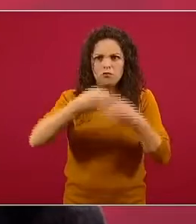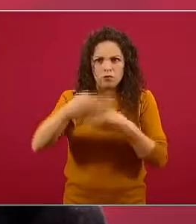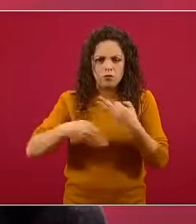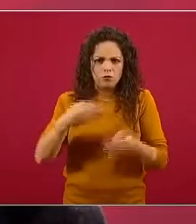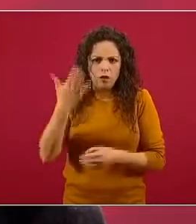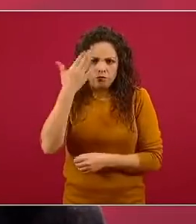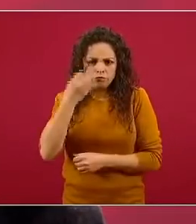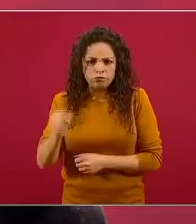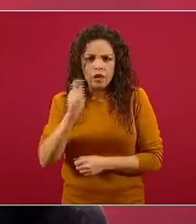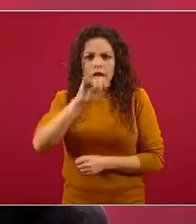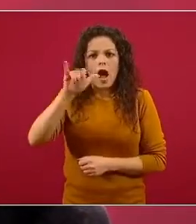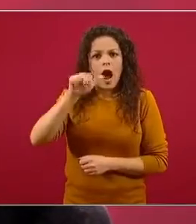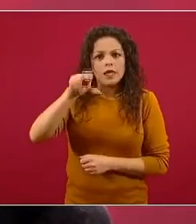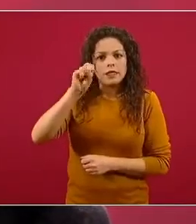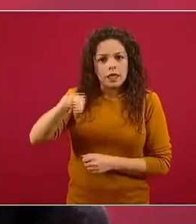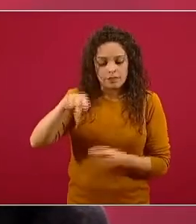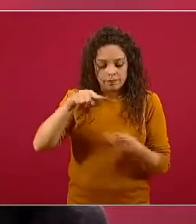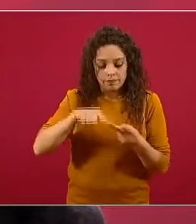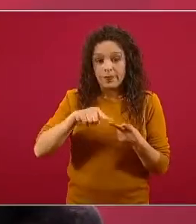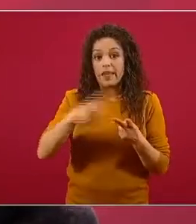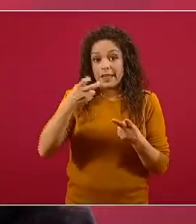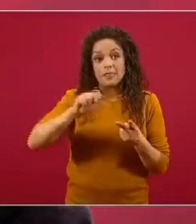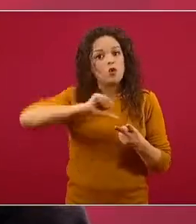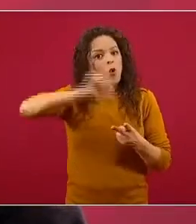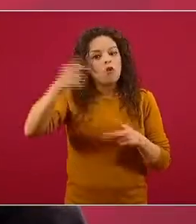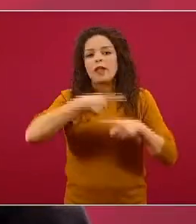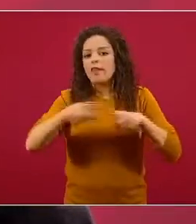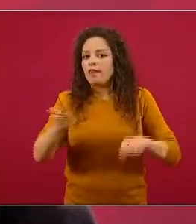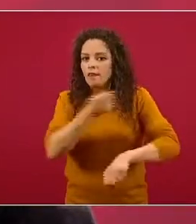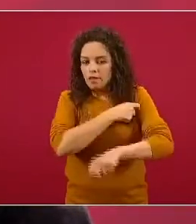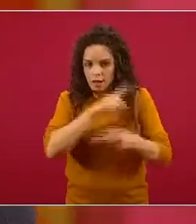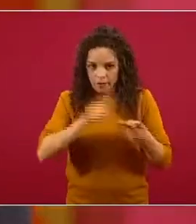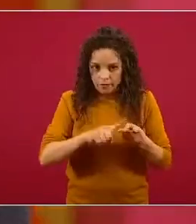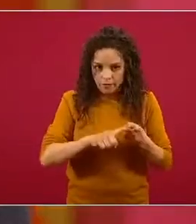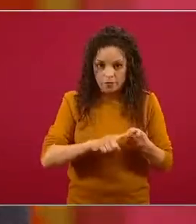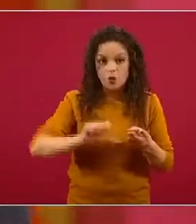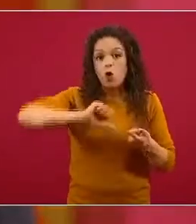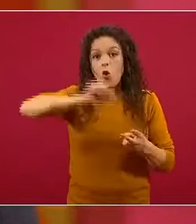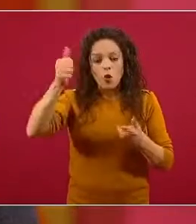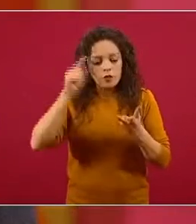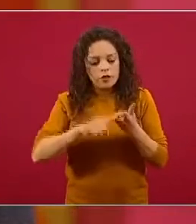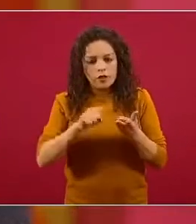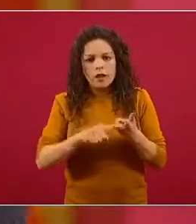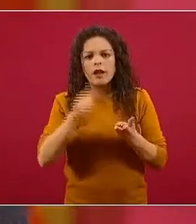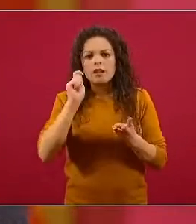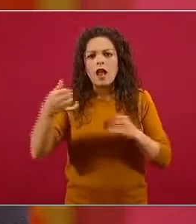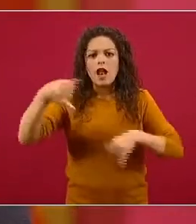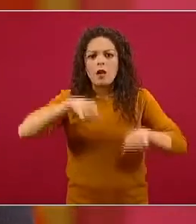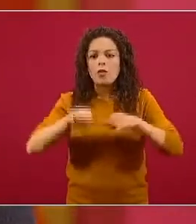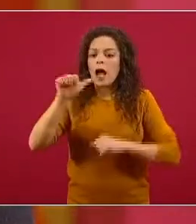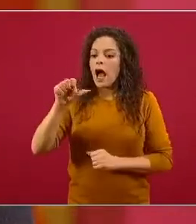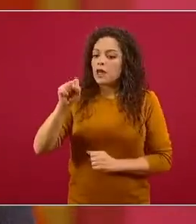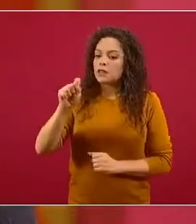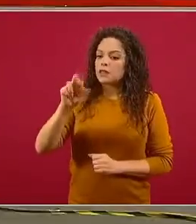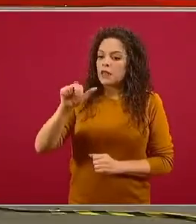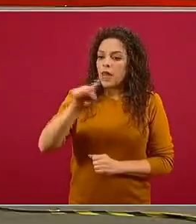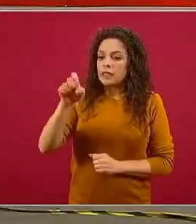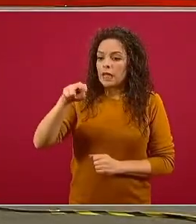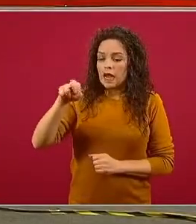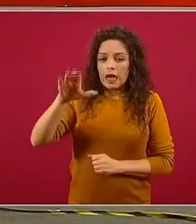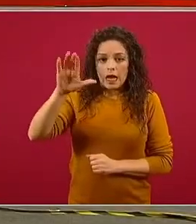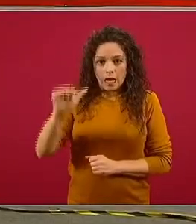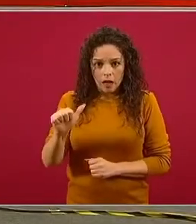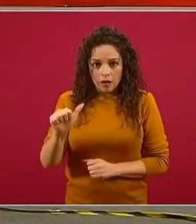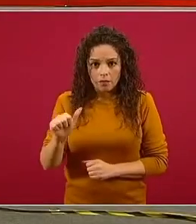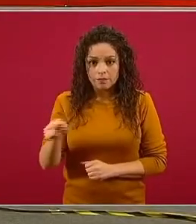y esa es otra vacuna diferente. Otra vacuna que se ha mencionado es la de AstraZeneca. AstraZeneca también un laboratorio muy